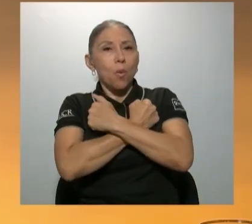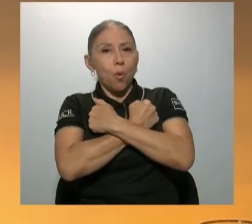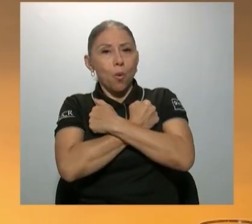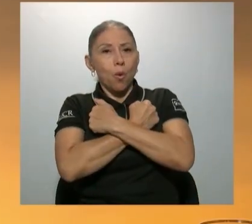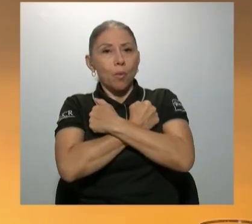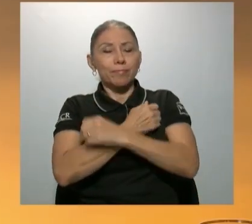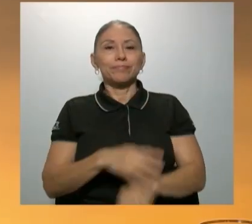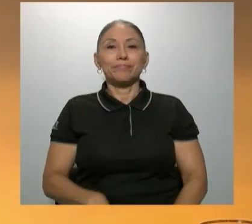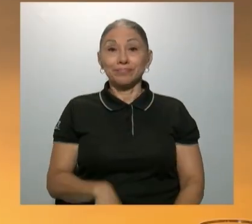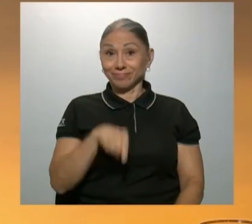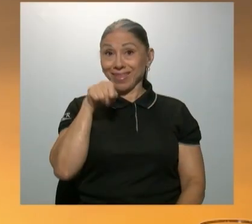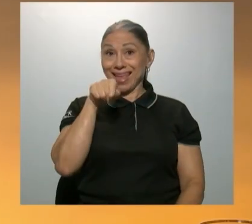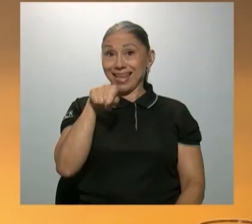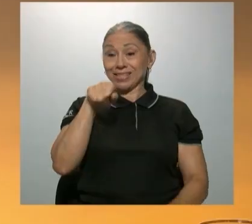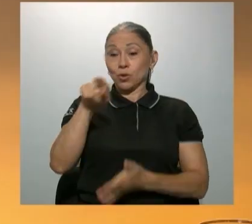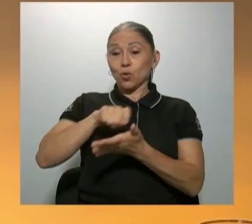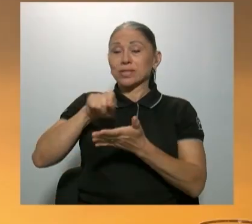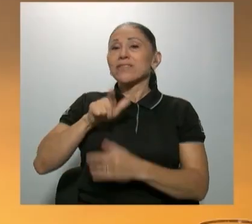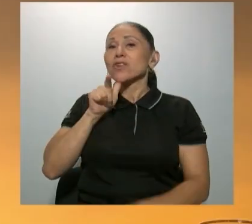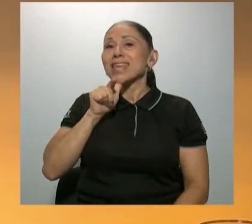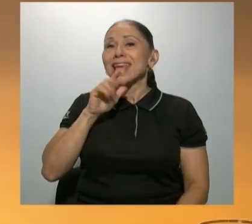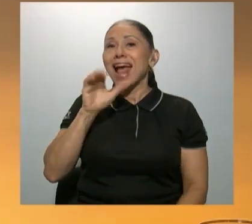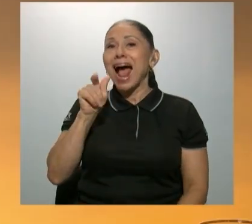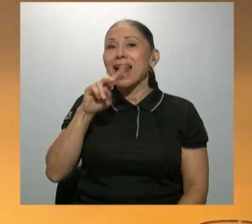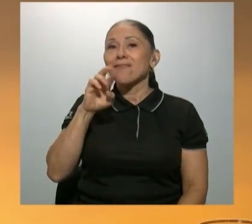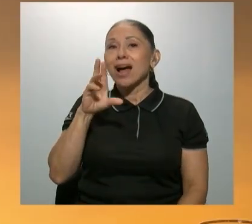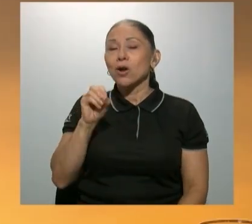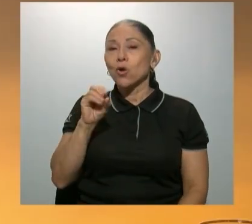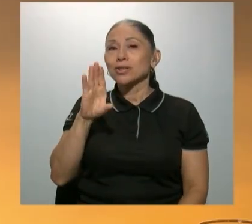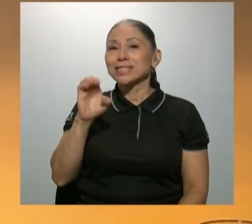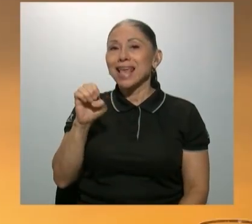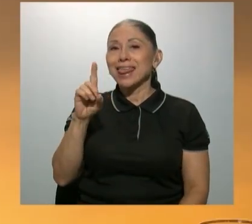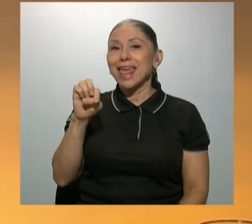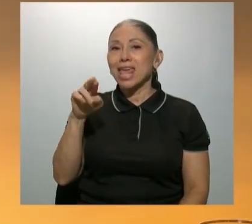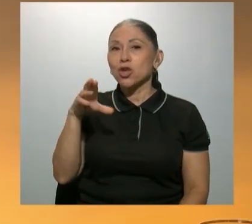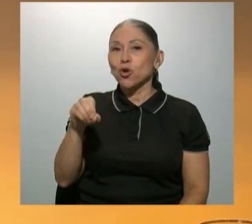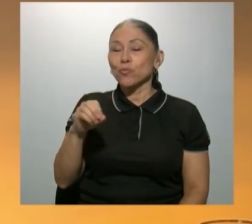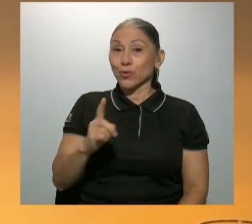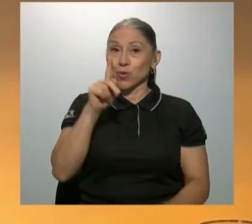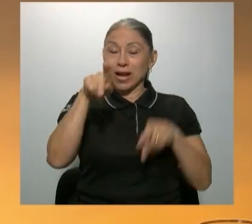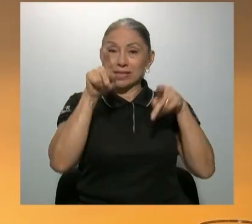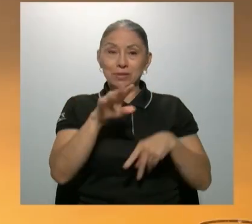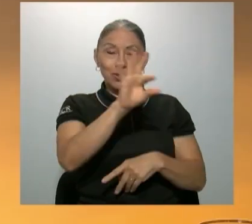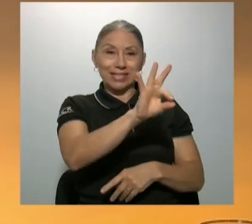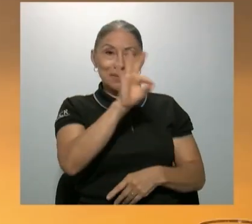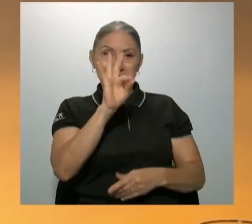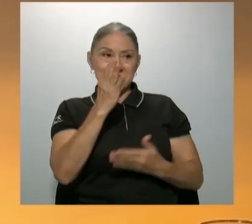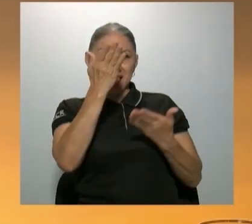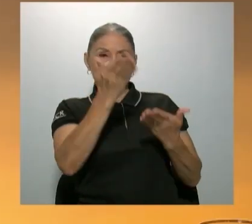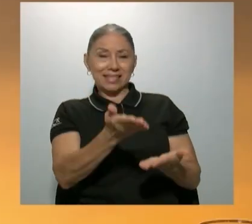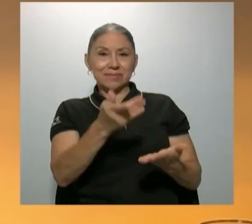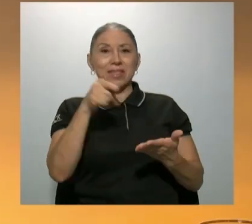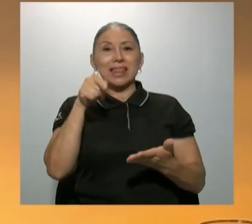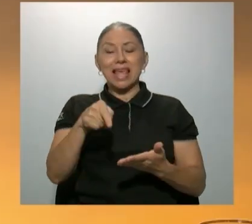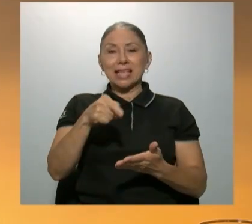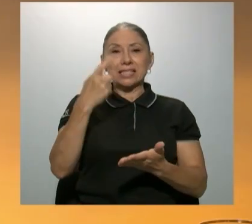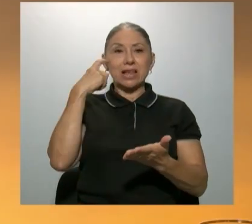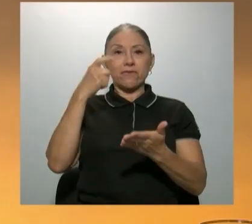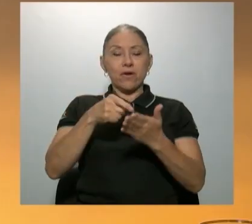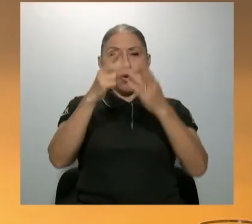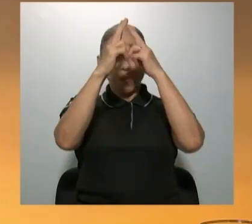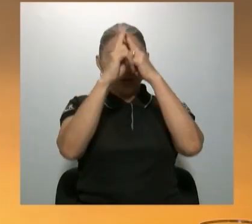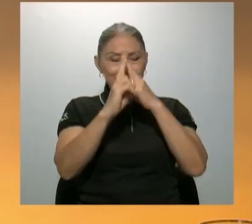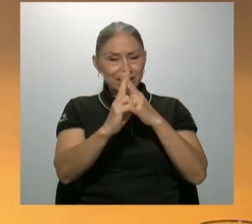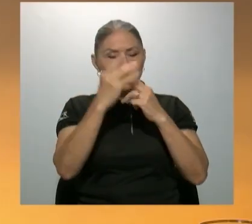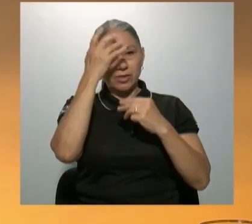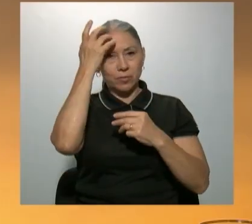Esto lo escribió don Álvaro Cedeño, uno de nuestros invitados de esta sesión de homenaje, y dijo